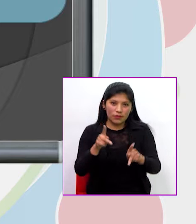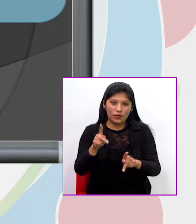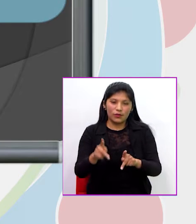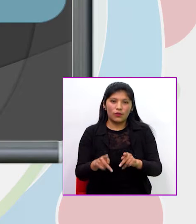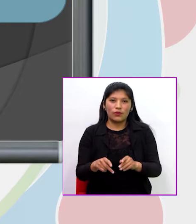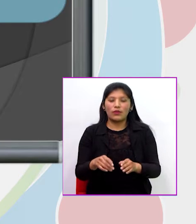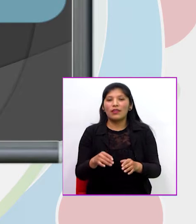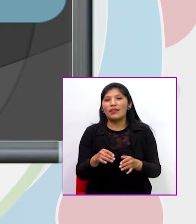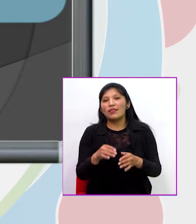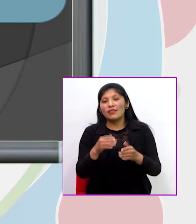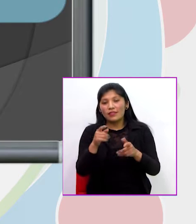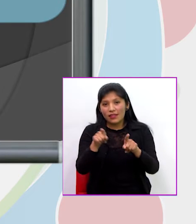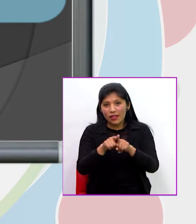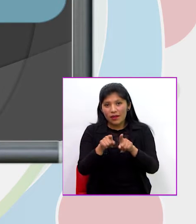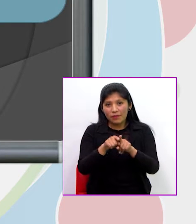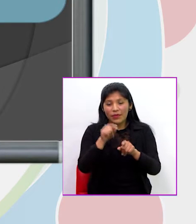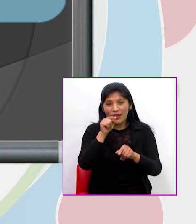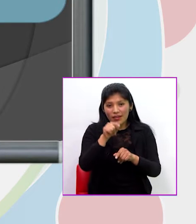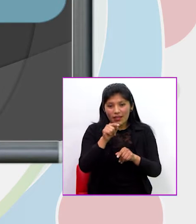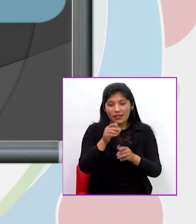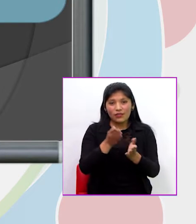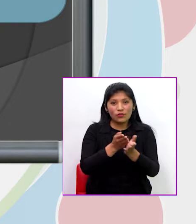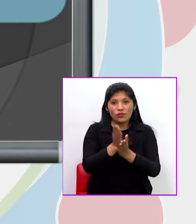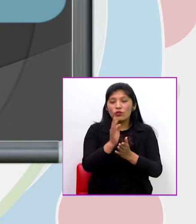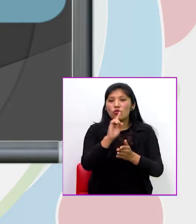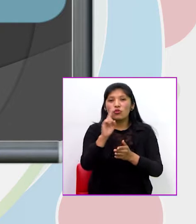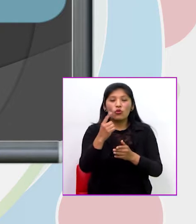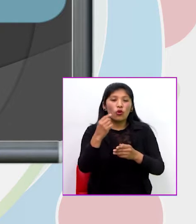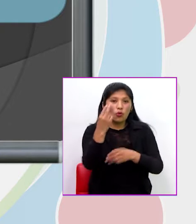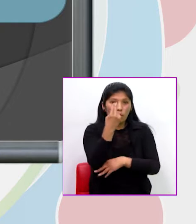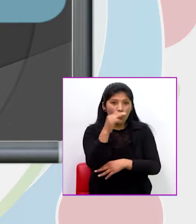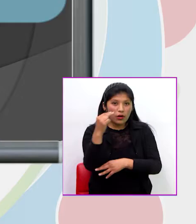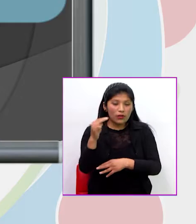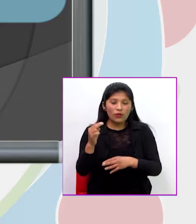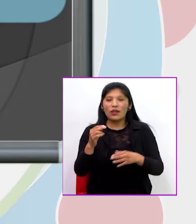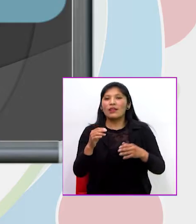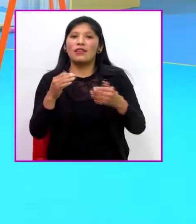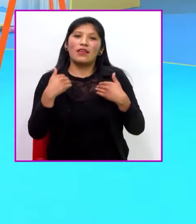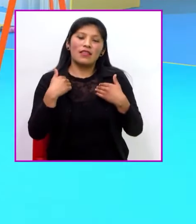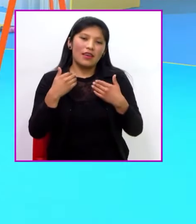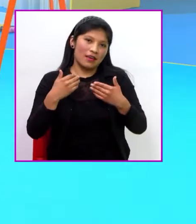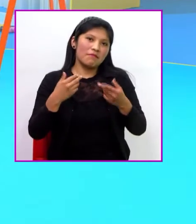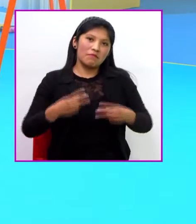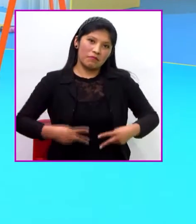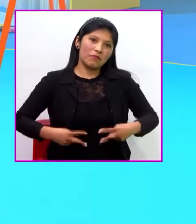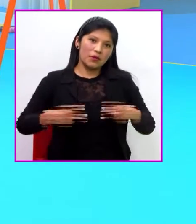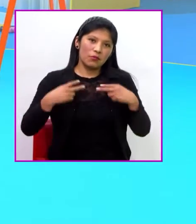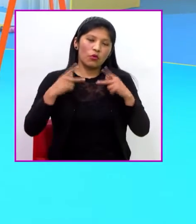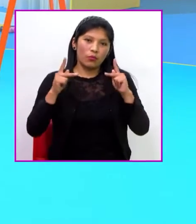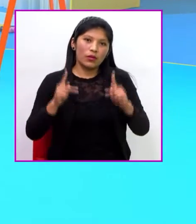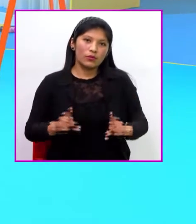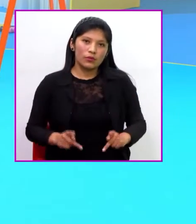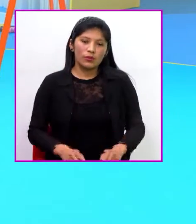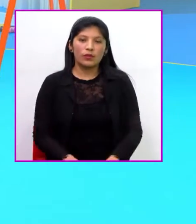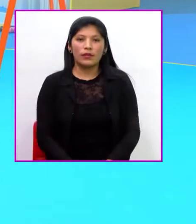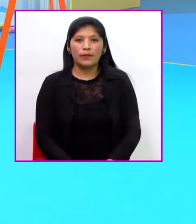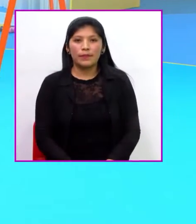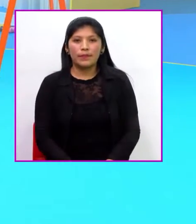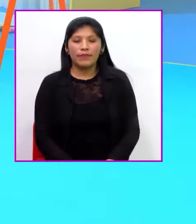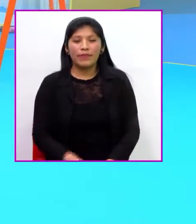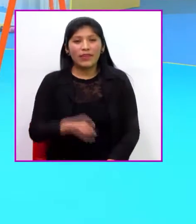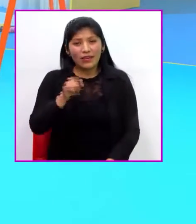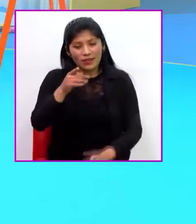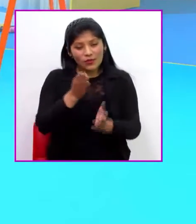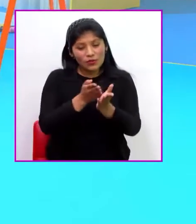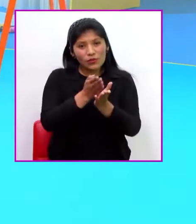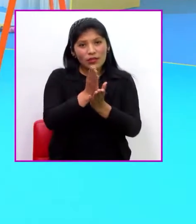Le corresponden solamente por la naturaleza de ser humano. Estos derechos o estas